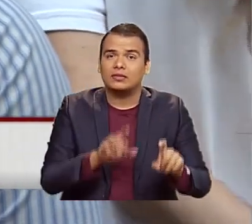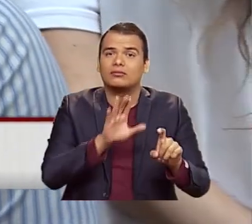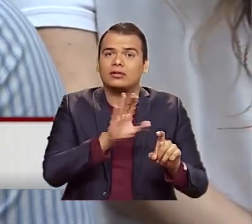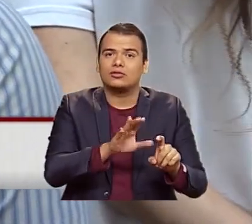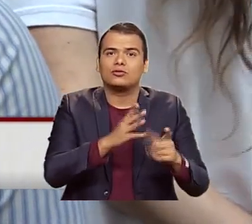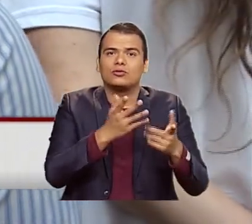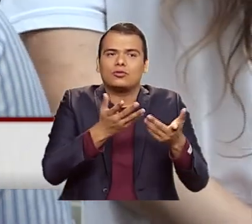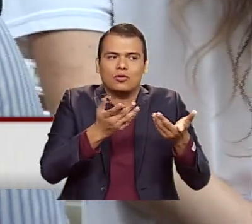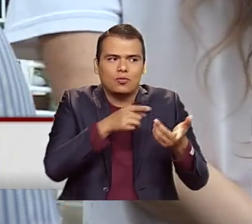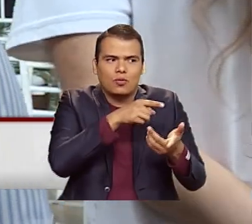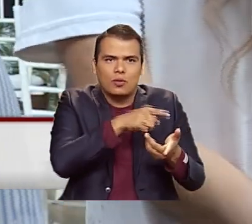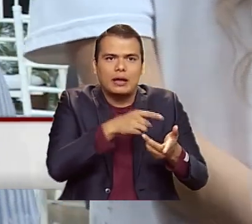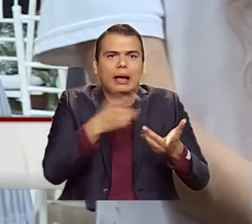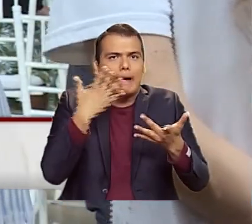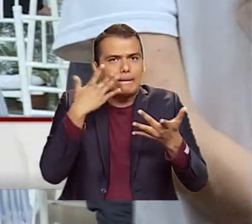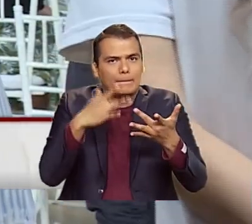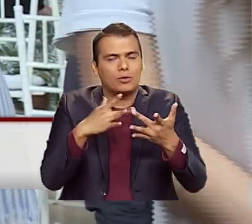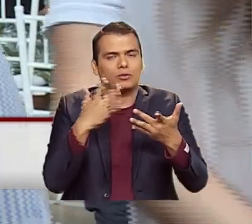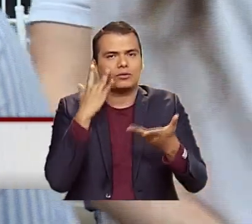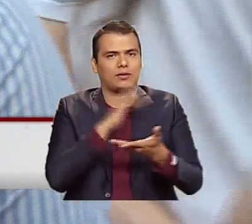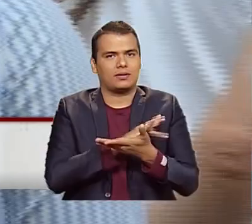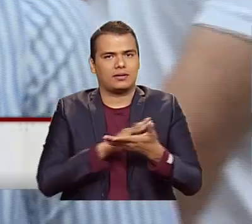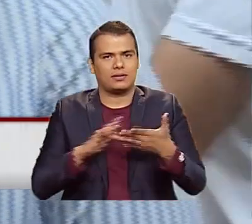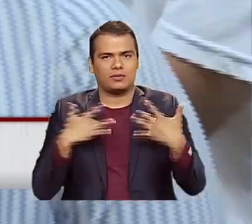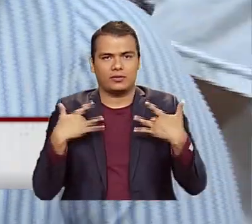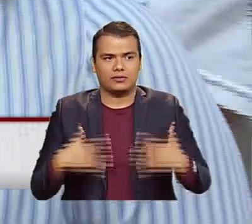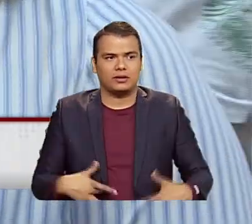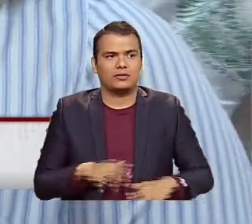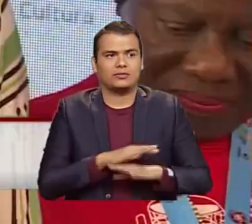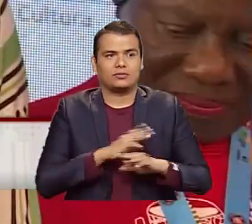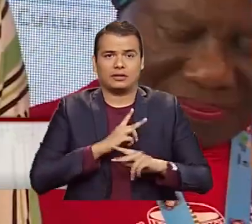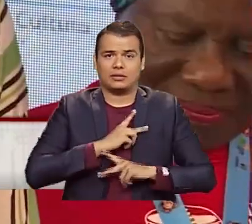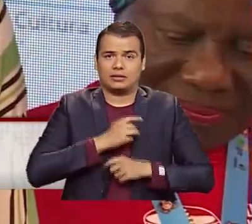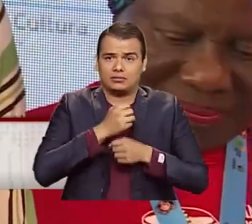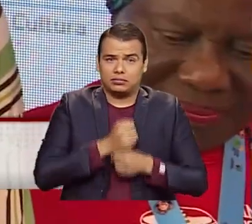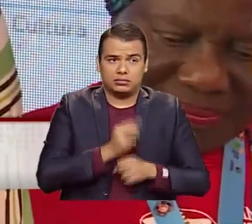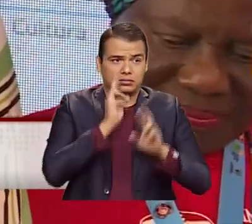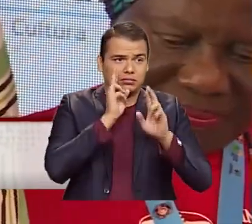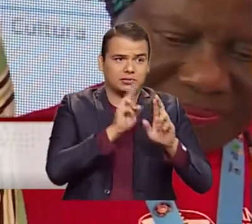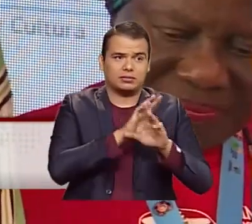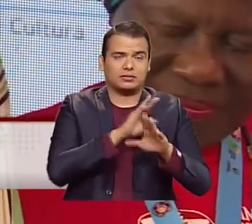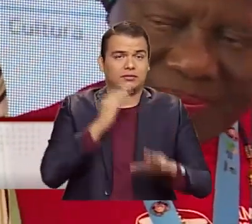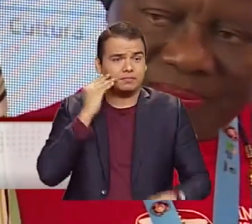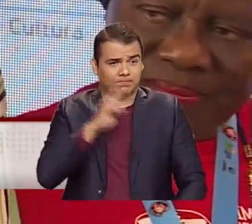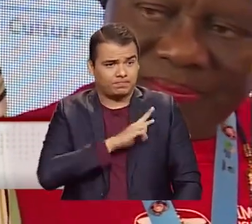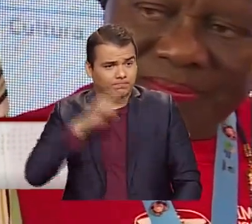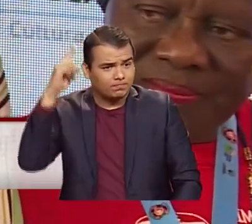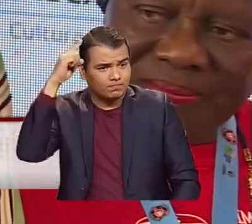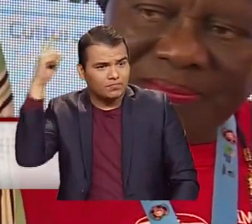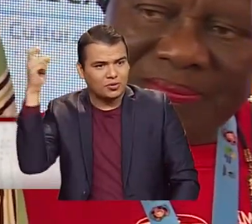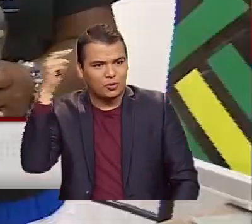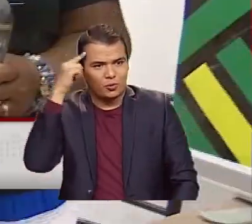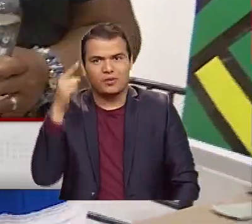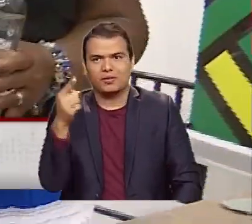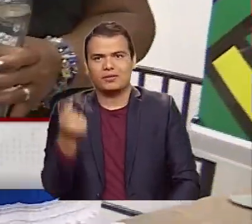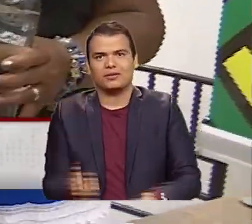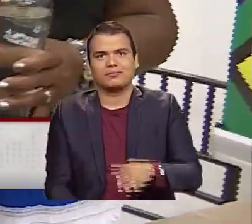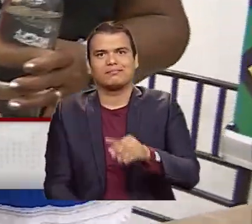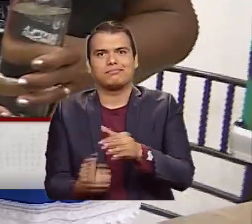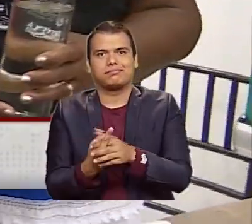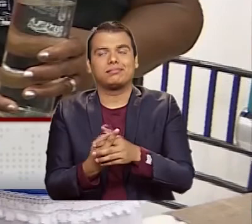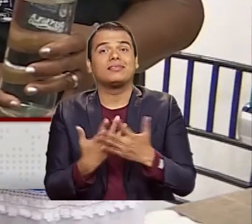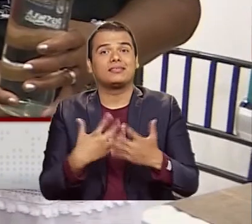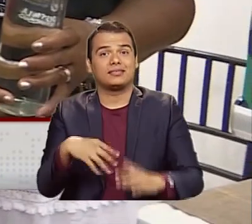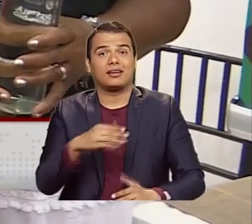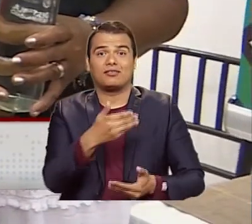de reconocimiento de patrimonio, entonces esperamos que no sea tan largo. La gobernadora del Valle, impulsora de este proceso, destaca